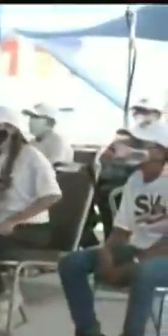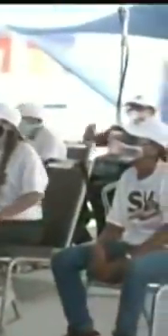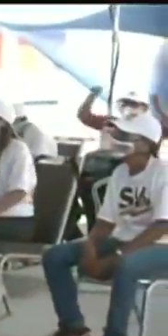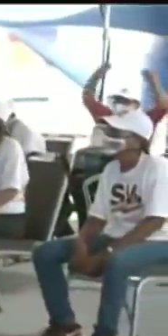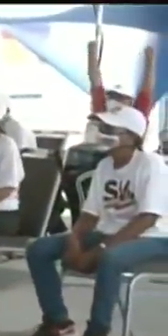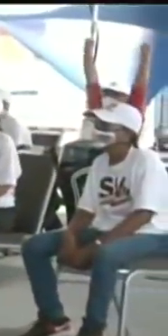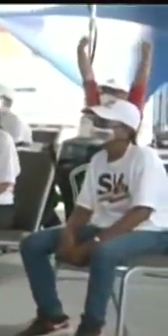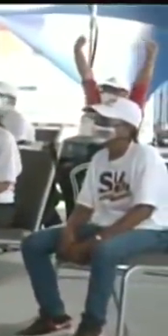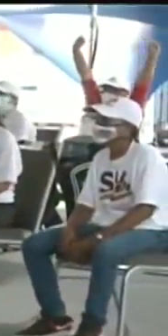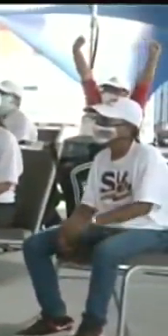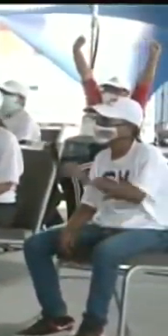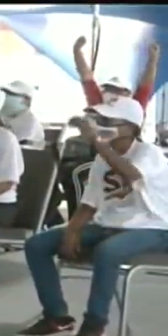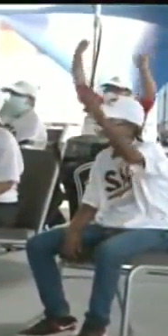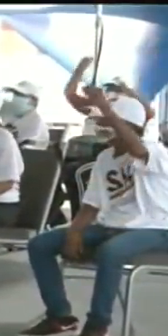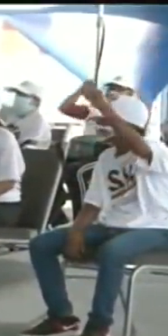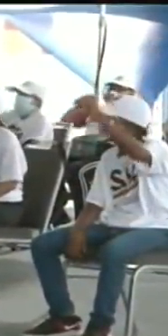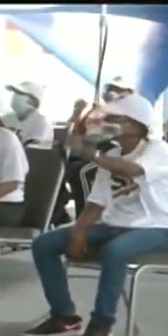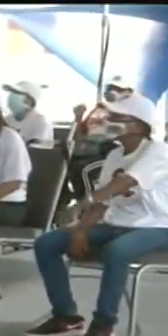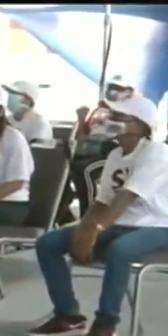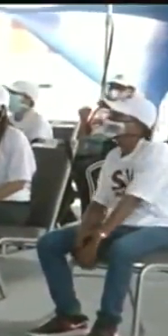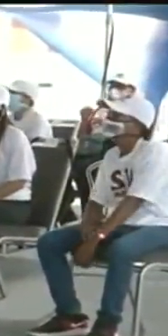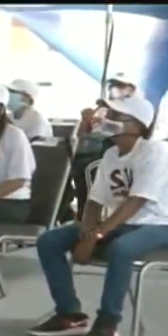Somos Venezuela.